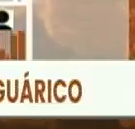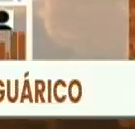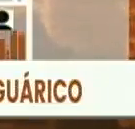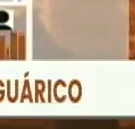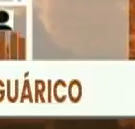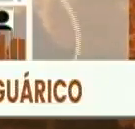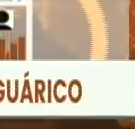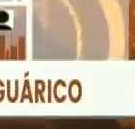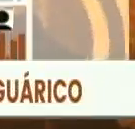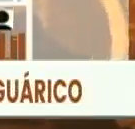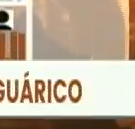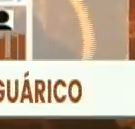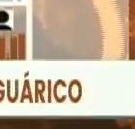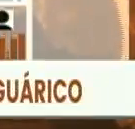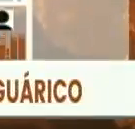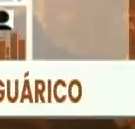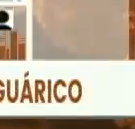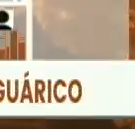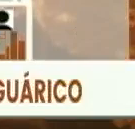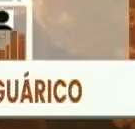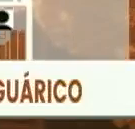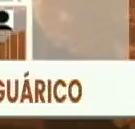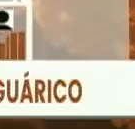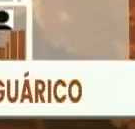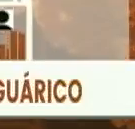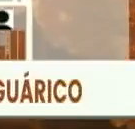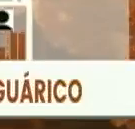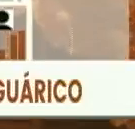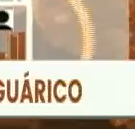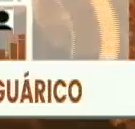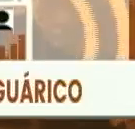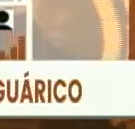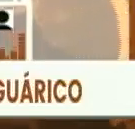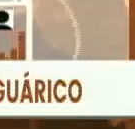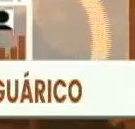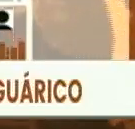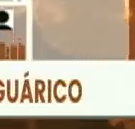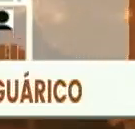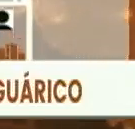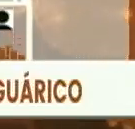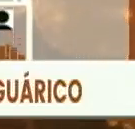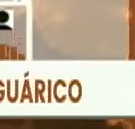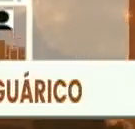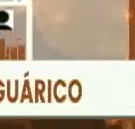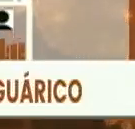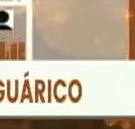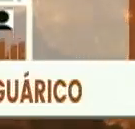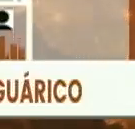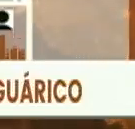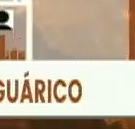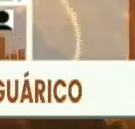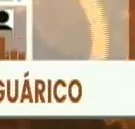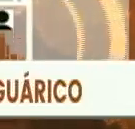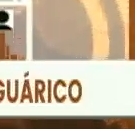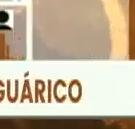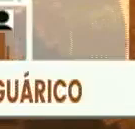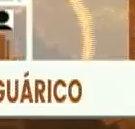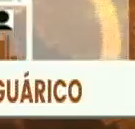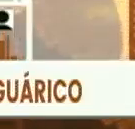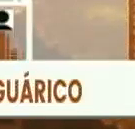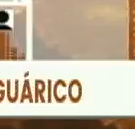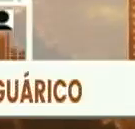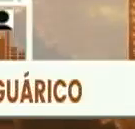a todo el equipo por su preocupación y las orientaciones que nos ha dado es en su atención